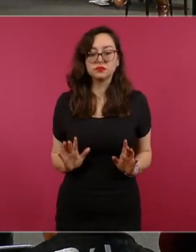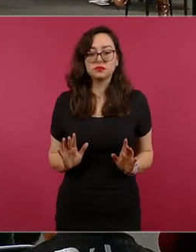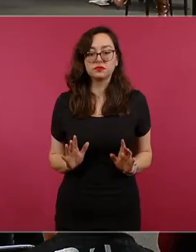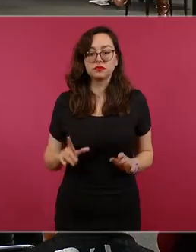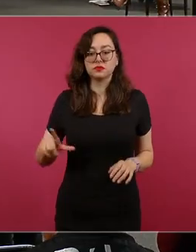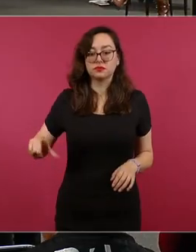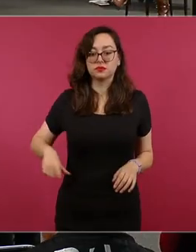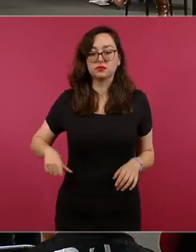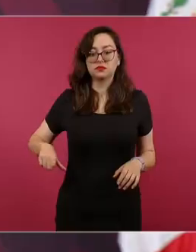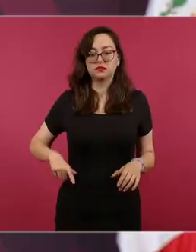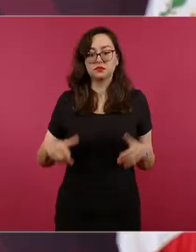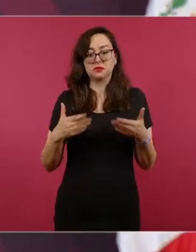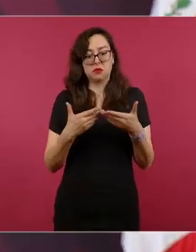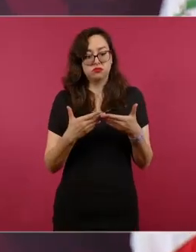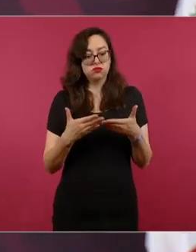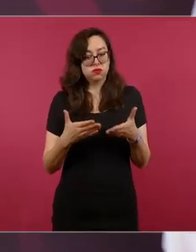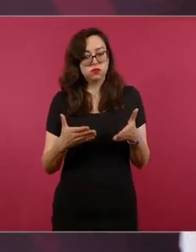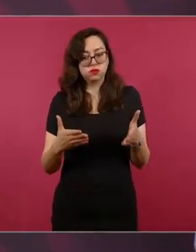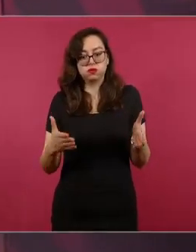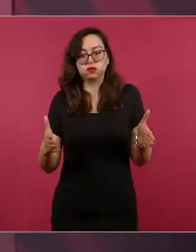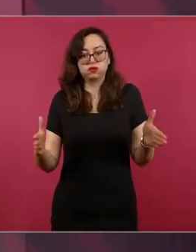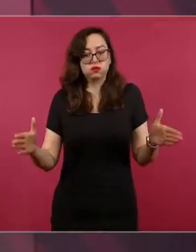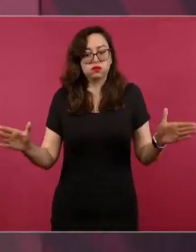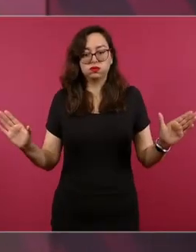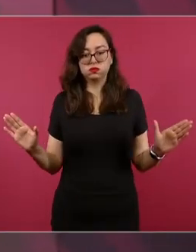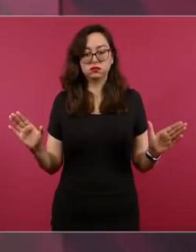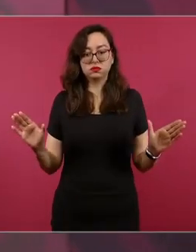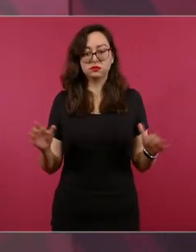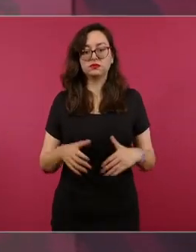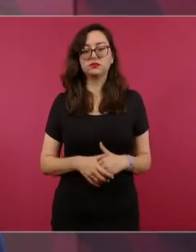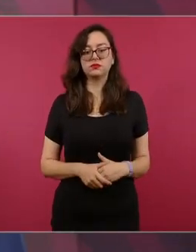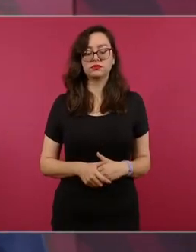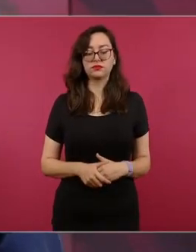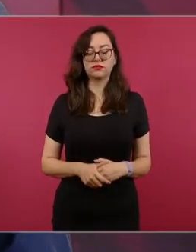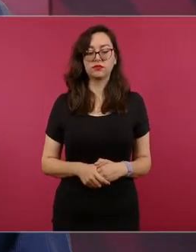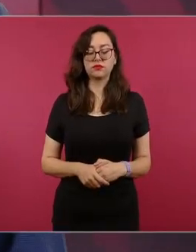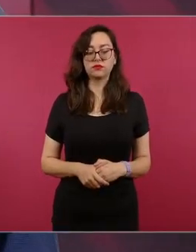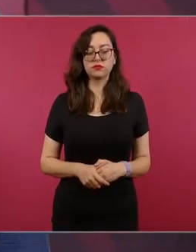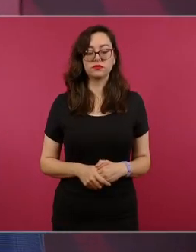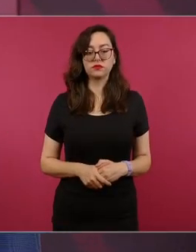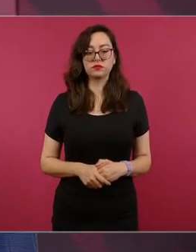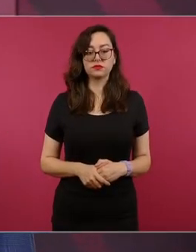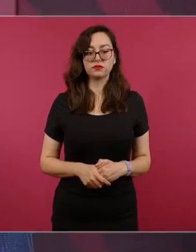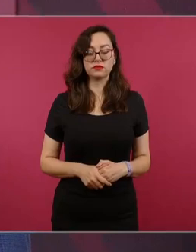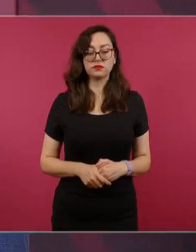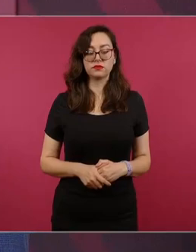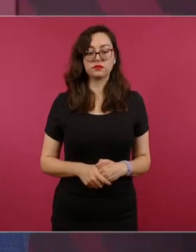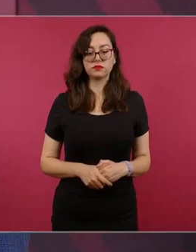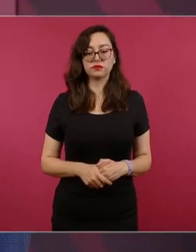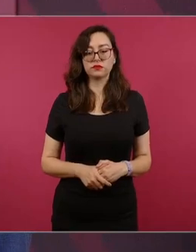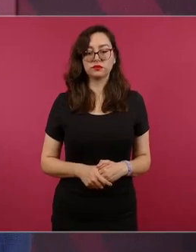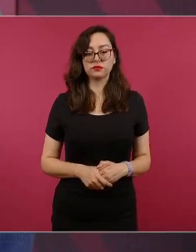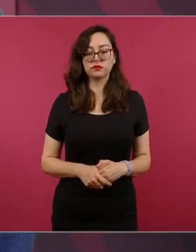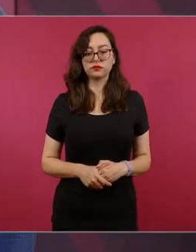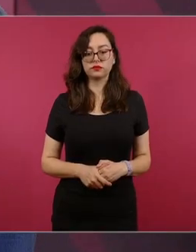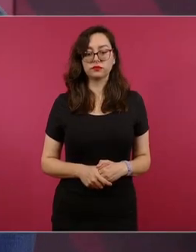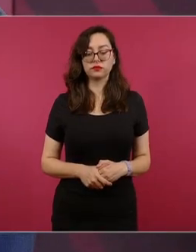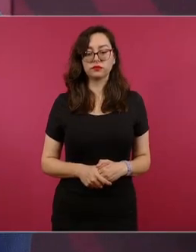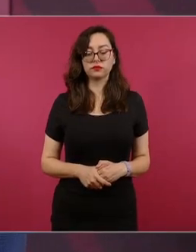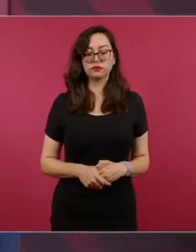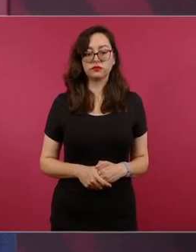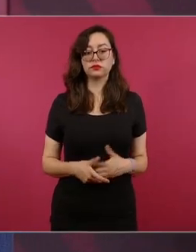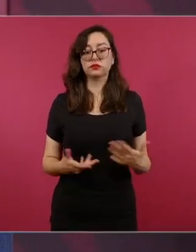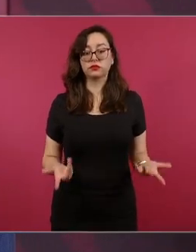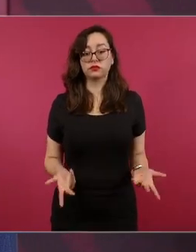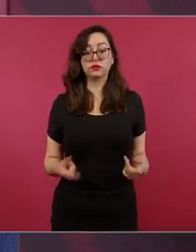De las cosas que se han logrado ahora es que ya